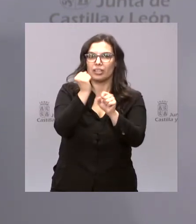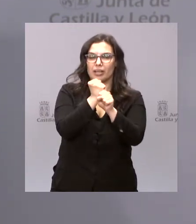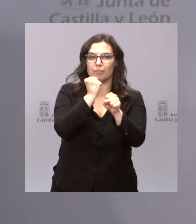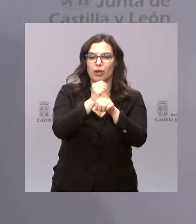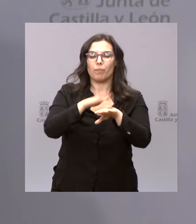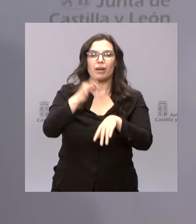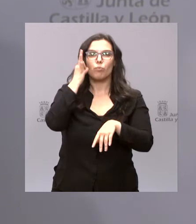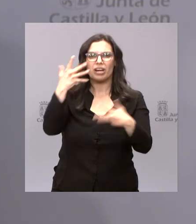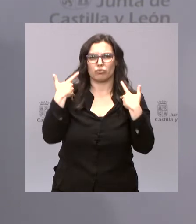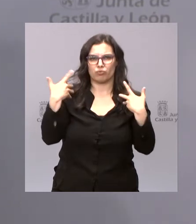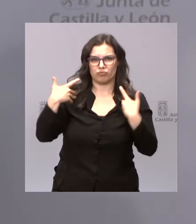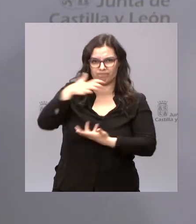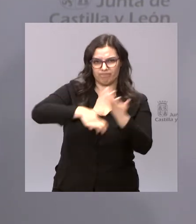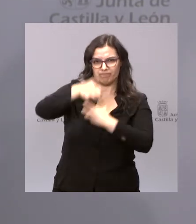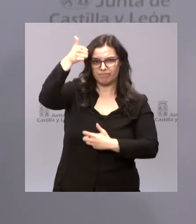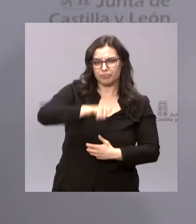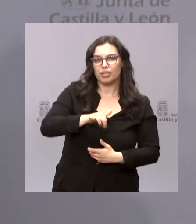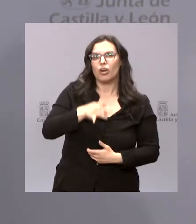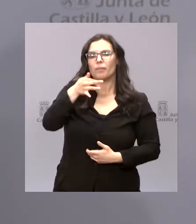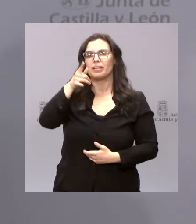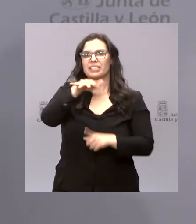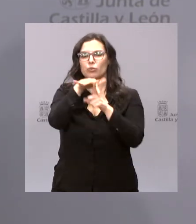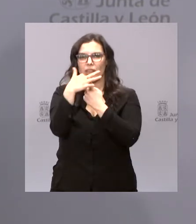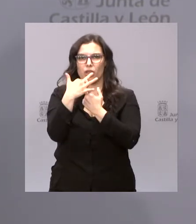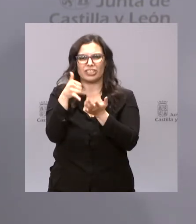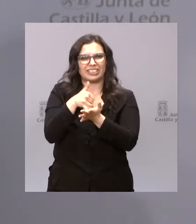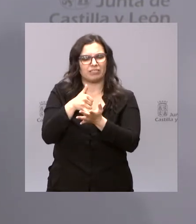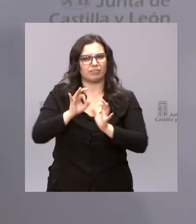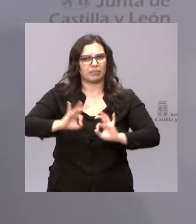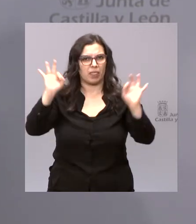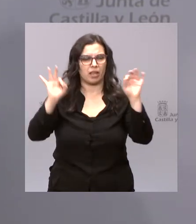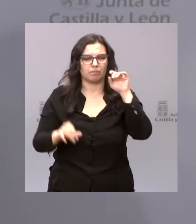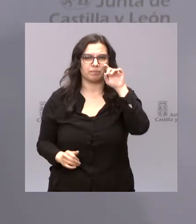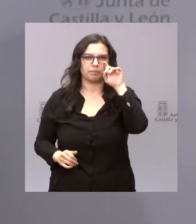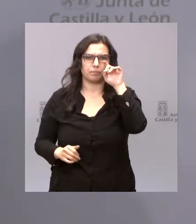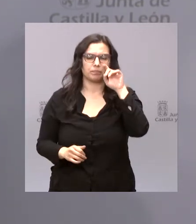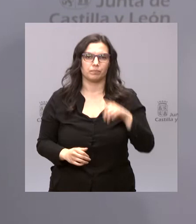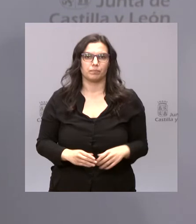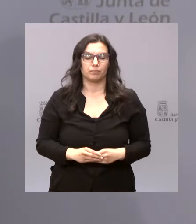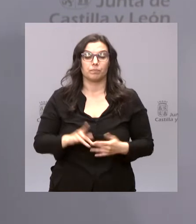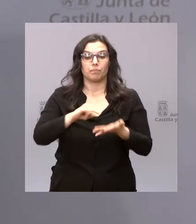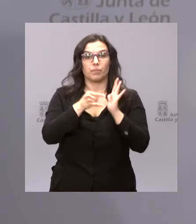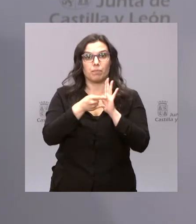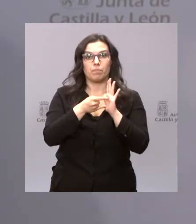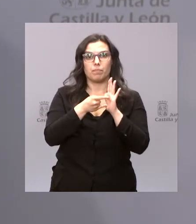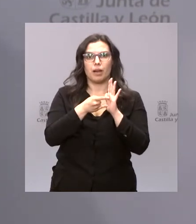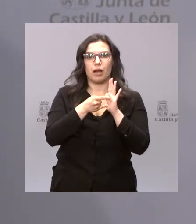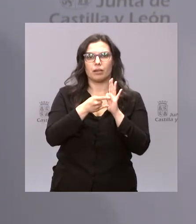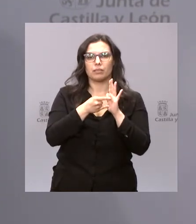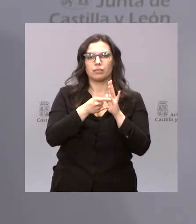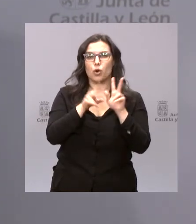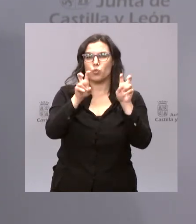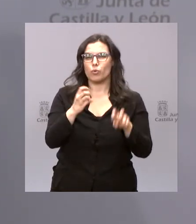de violencia de género y en situaciones de especial vulnerabilidad. Un plan con tres grandes